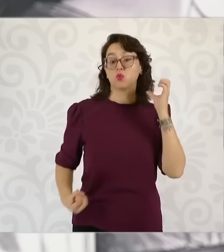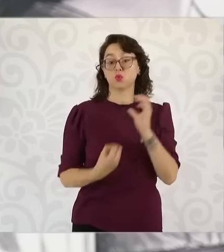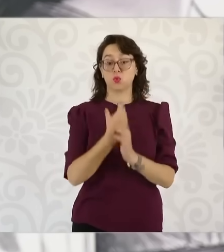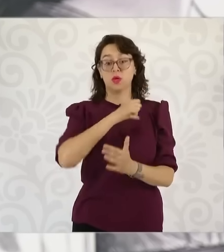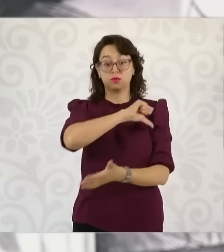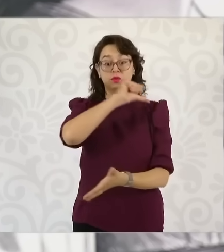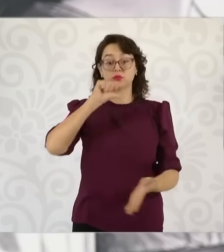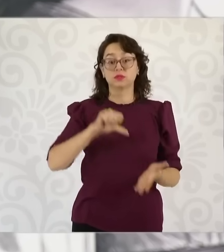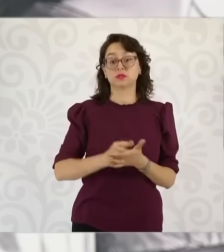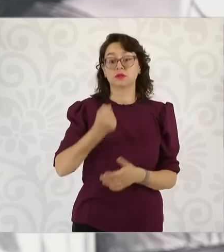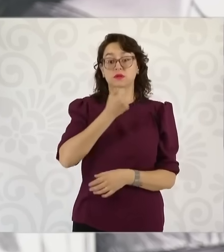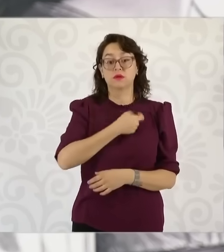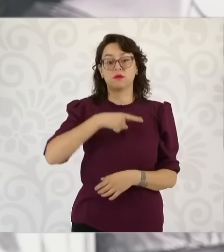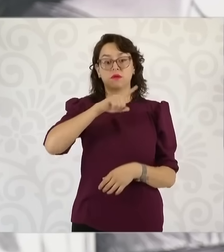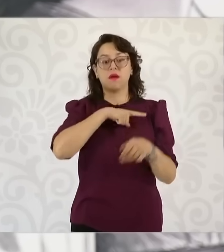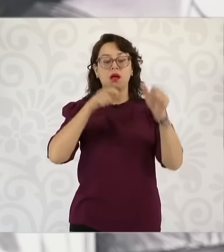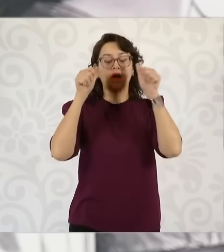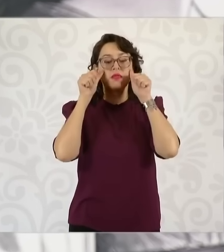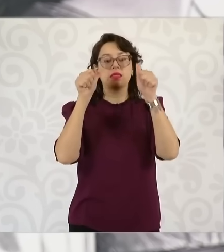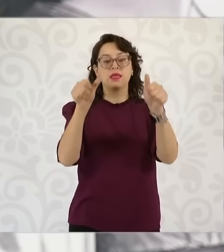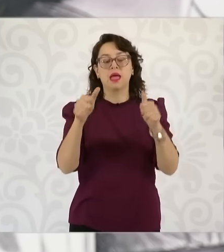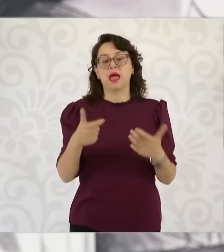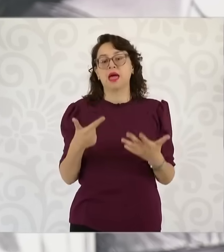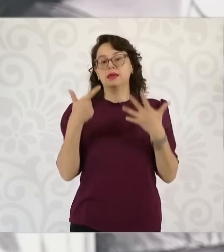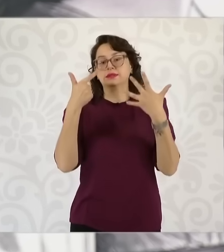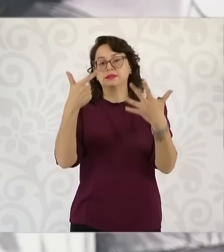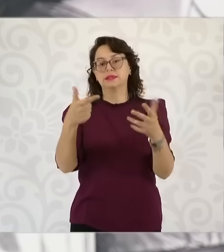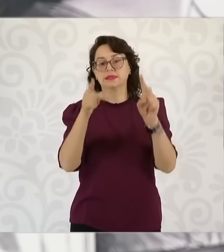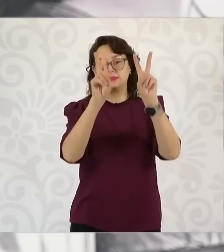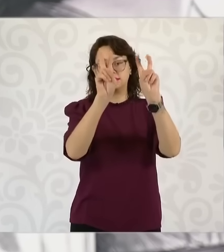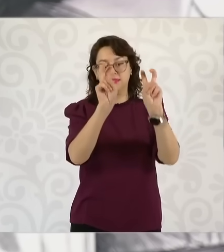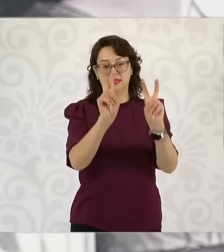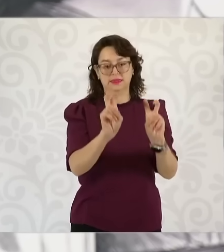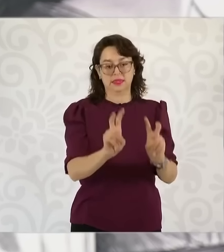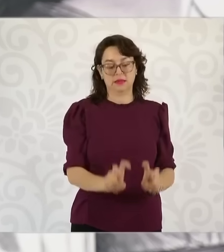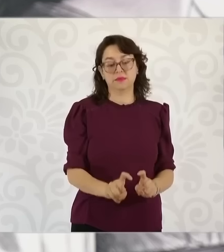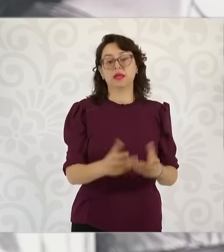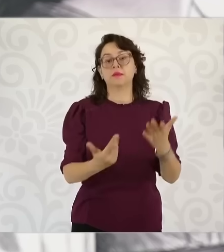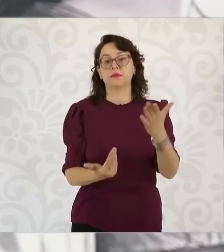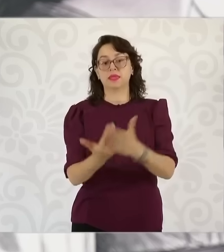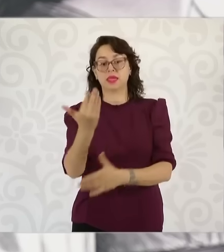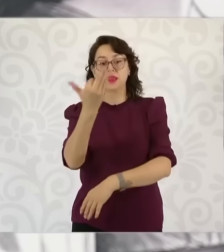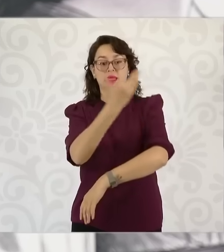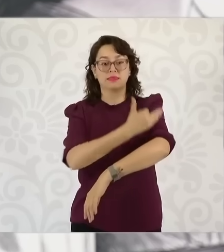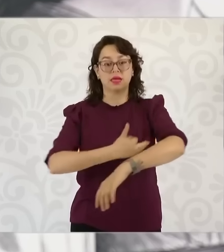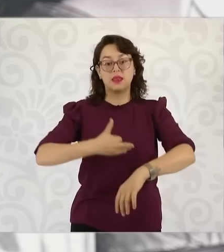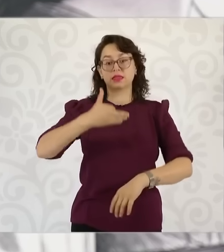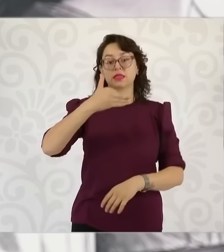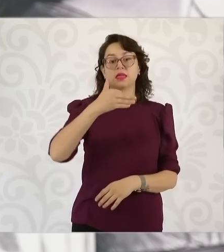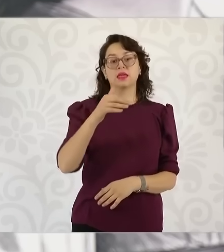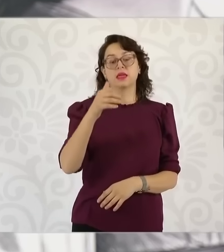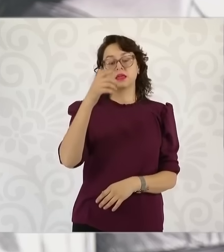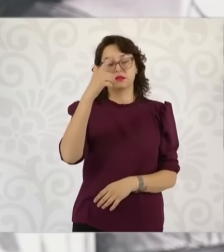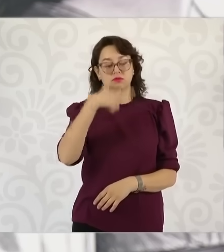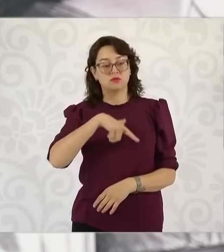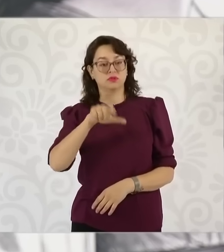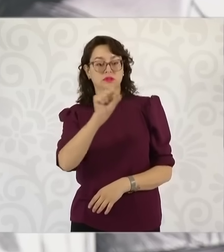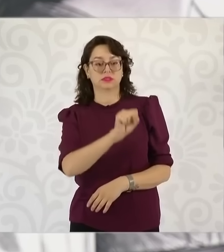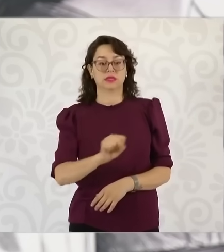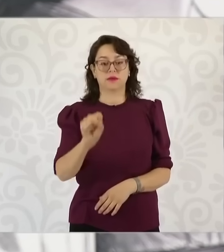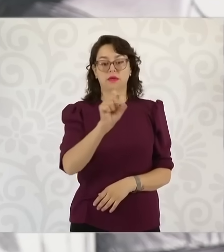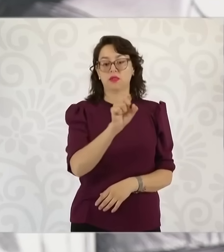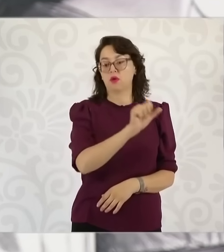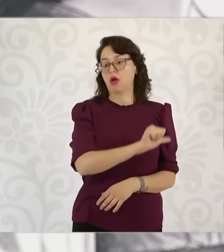salud atenderá 7 núcleos básicos, operará los 3 turnos de la semana, es decir, va a abrir los 365